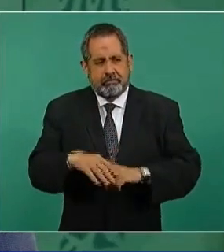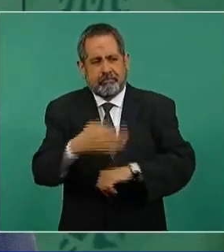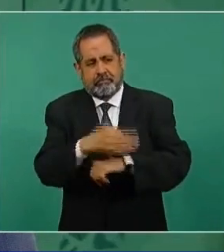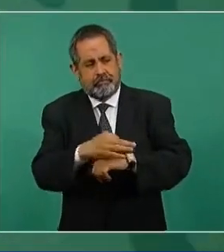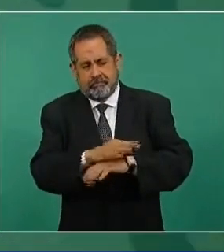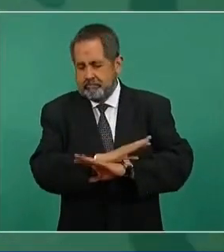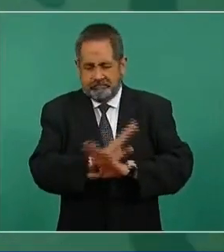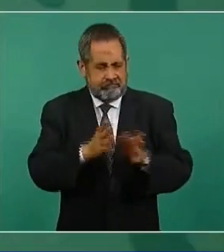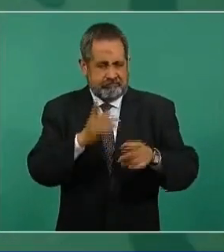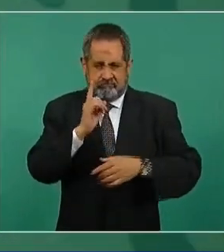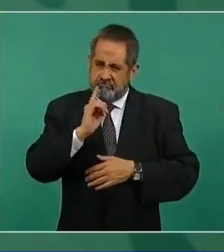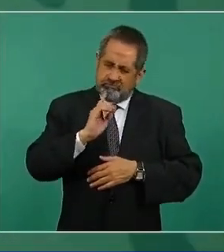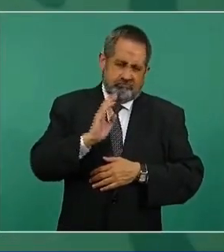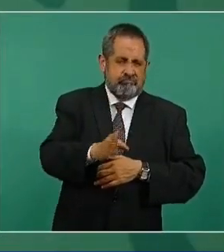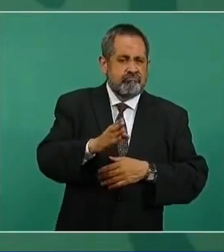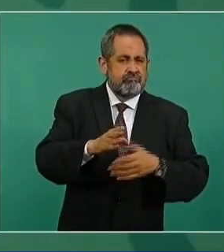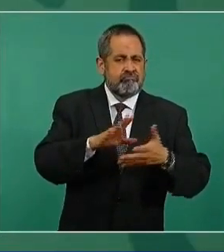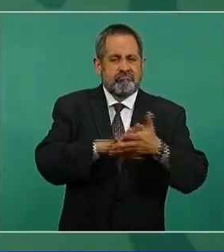preventiva.